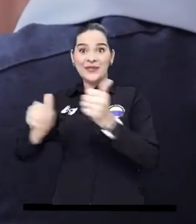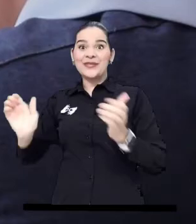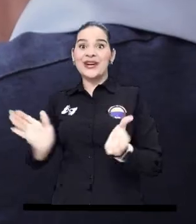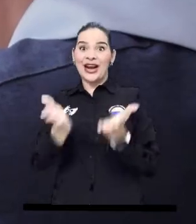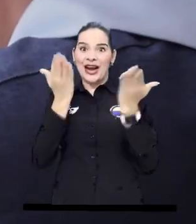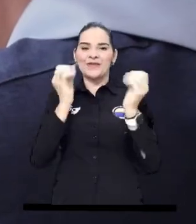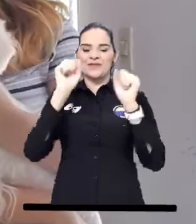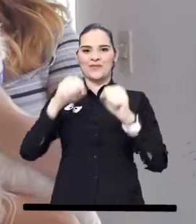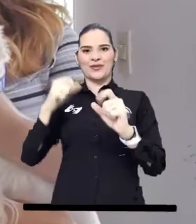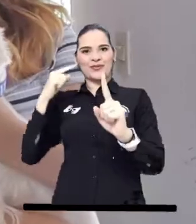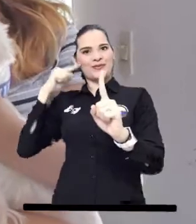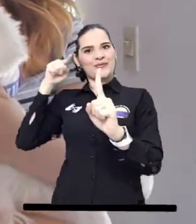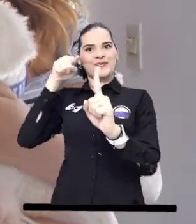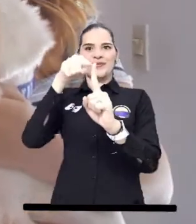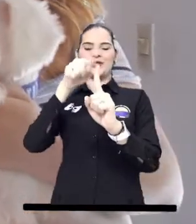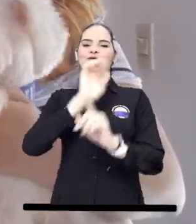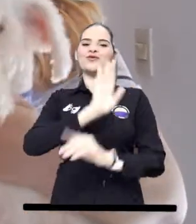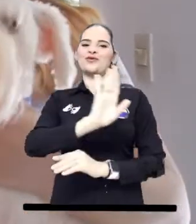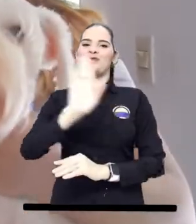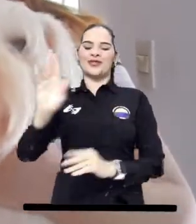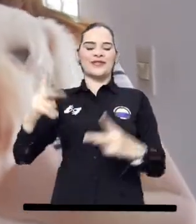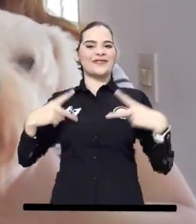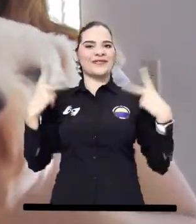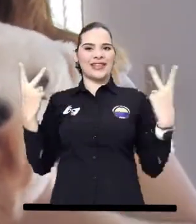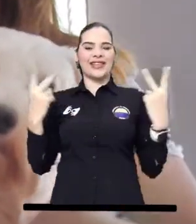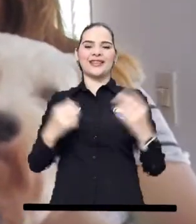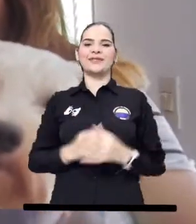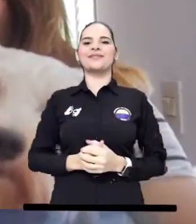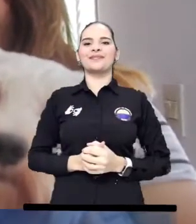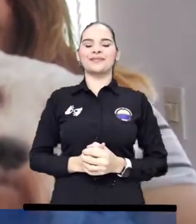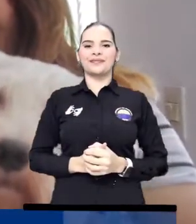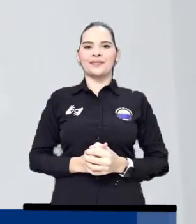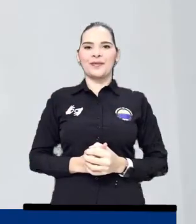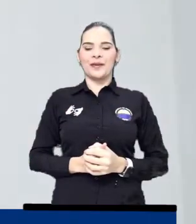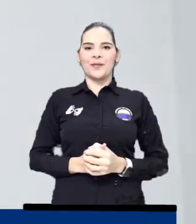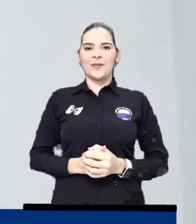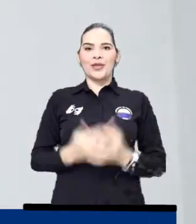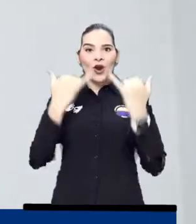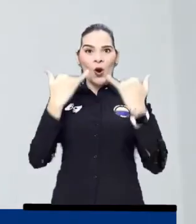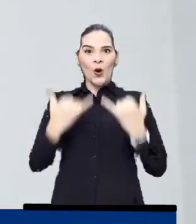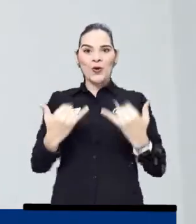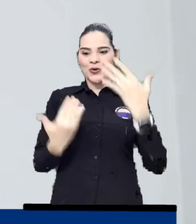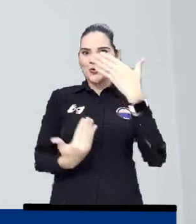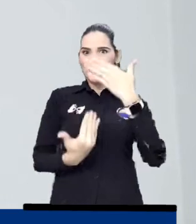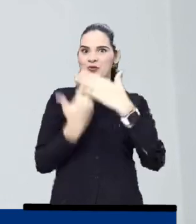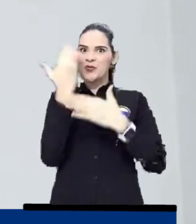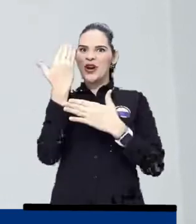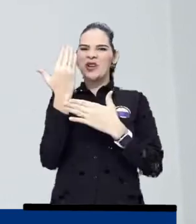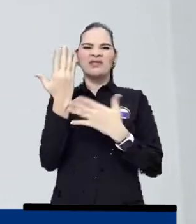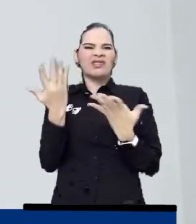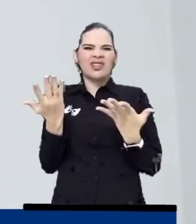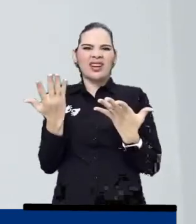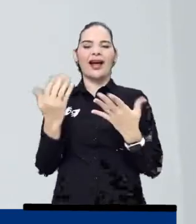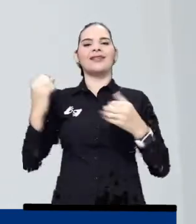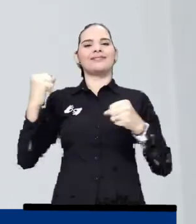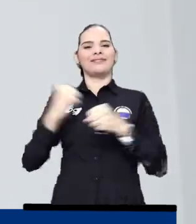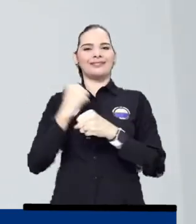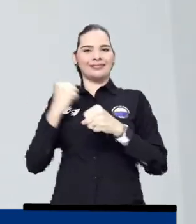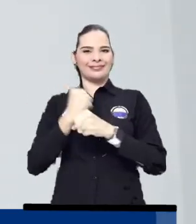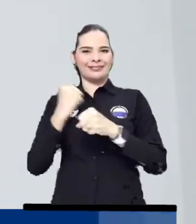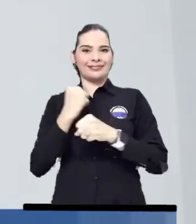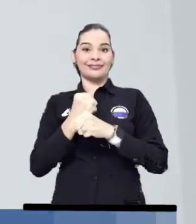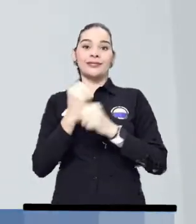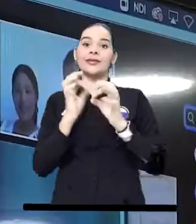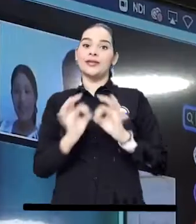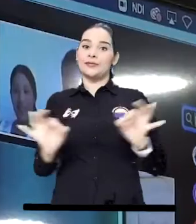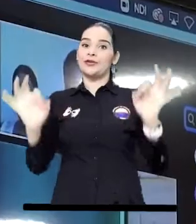de ustedes tiene como propósito lograr en su vida. Hoy empezamos una nueva etapa, la laboral,